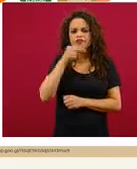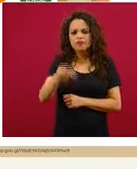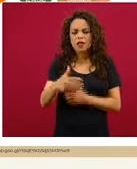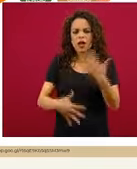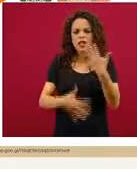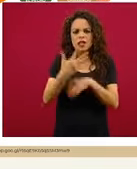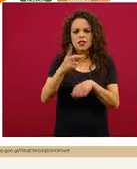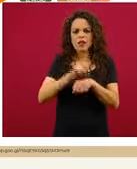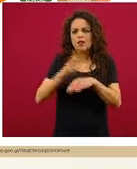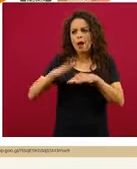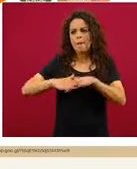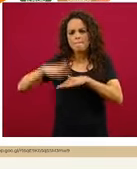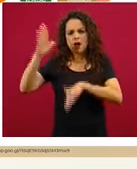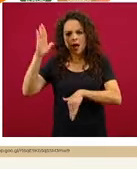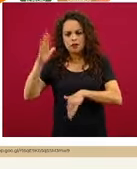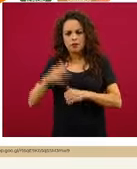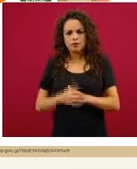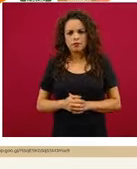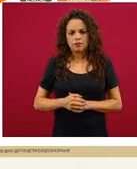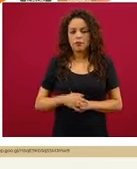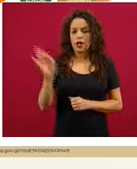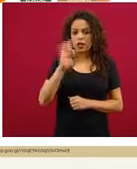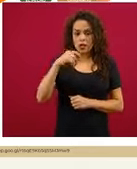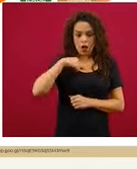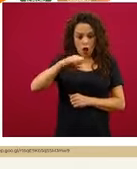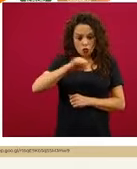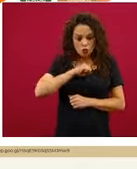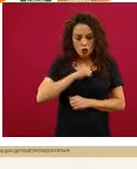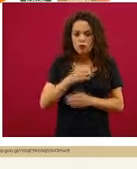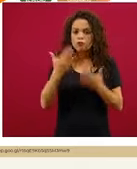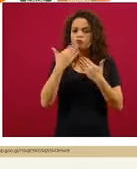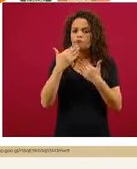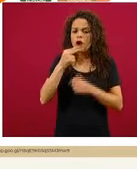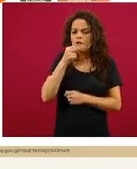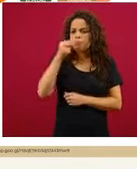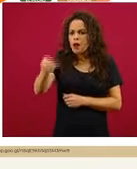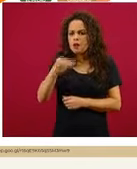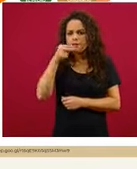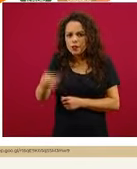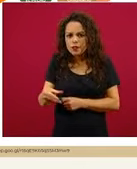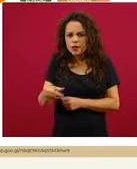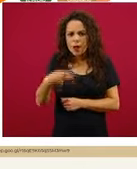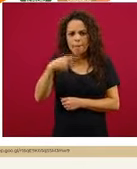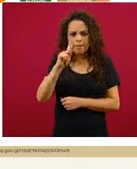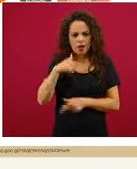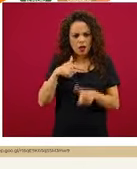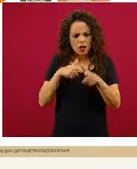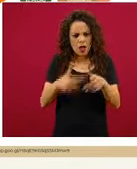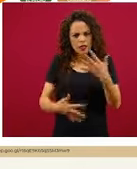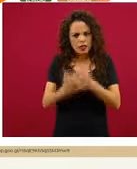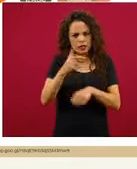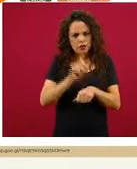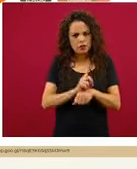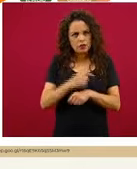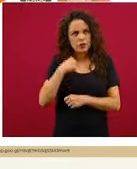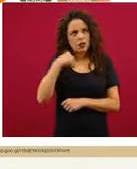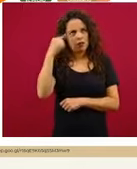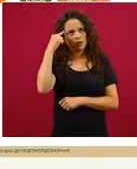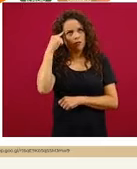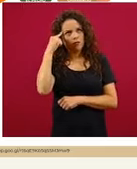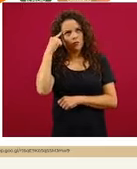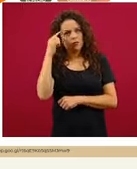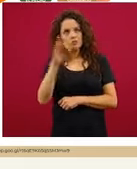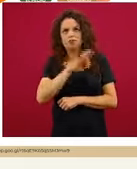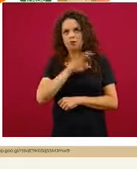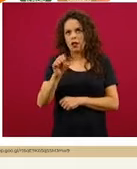tos y no tener flema, pero si yo tengo tos con flema y ya tengo más de 15 días, yo tengo que pensar que es